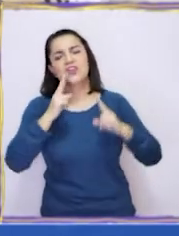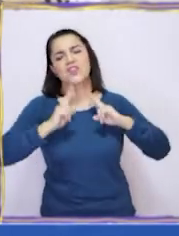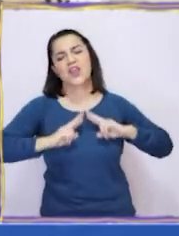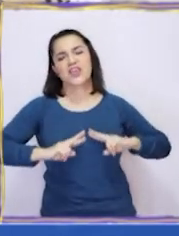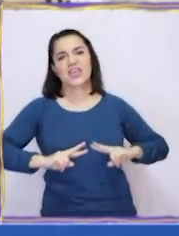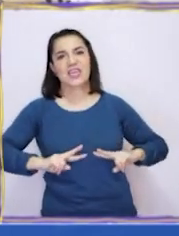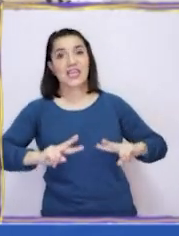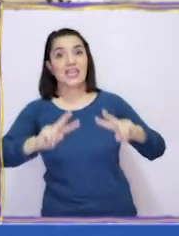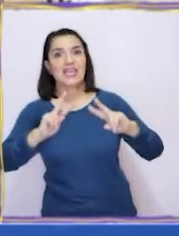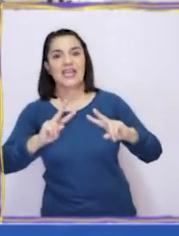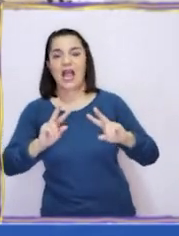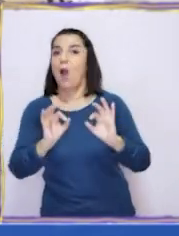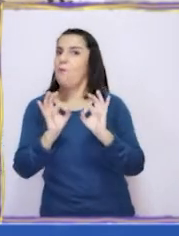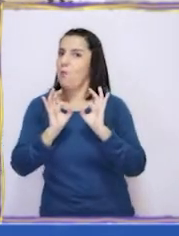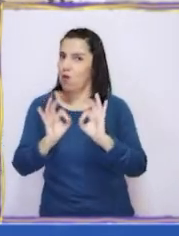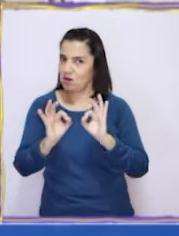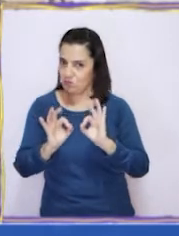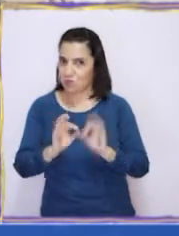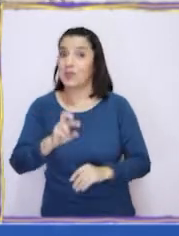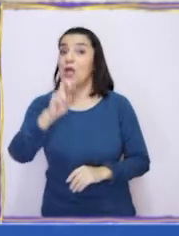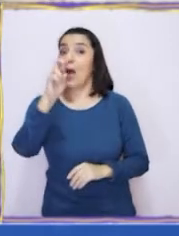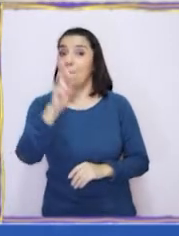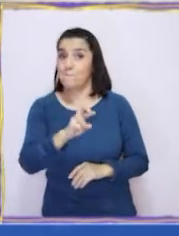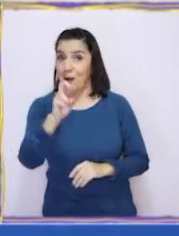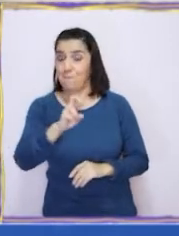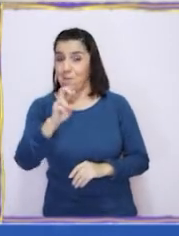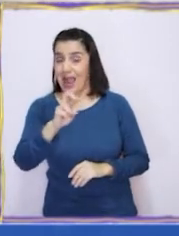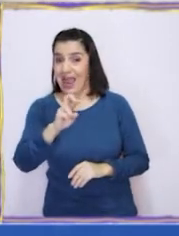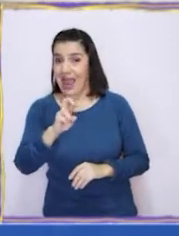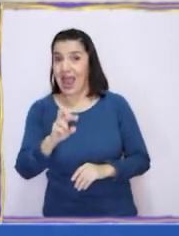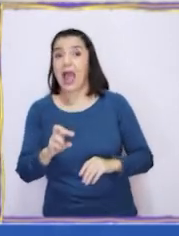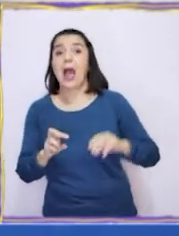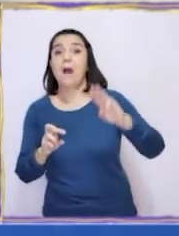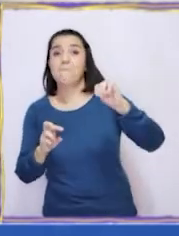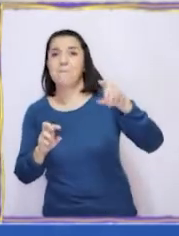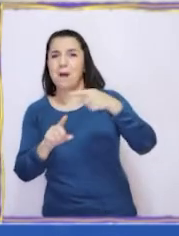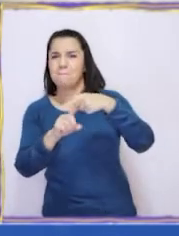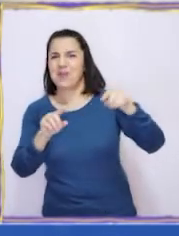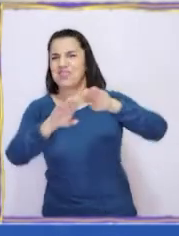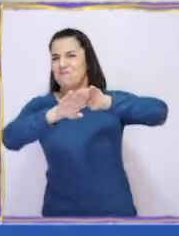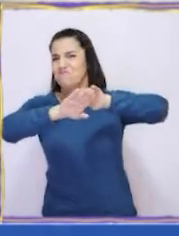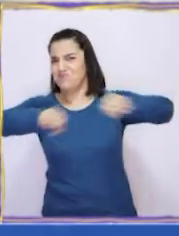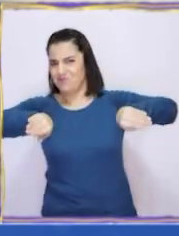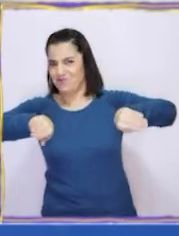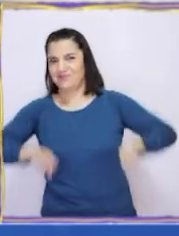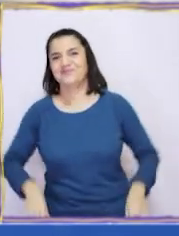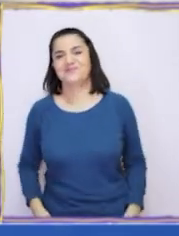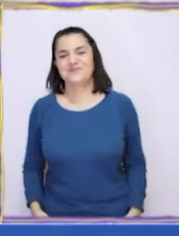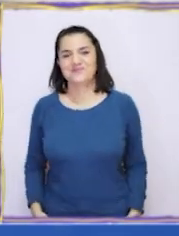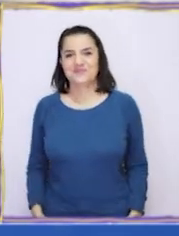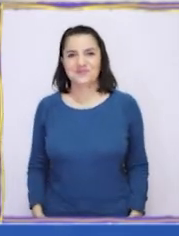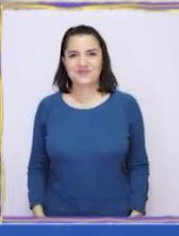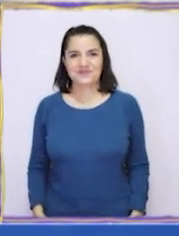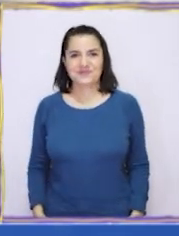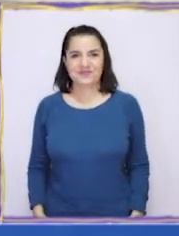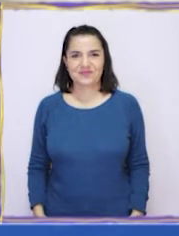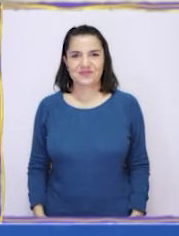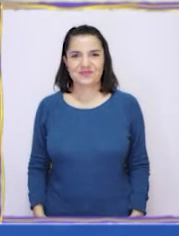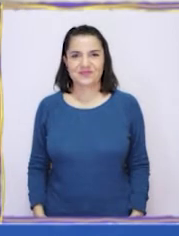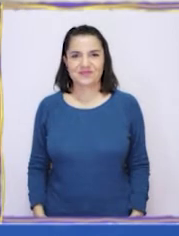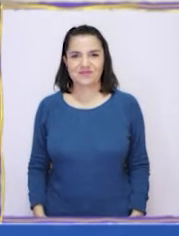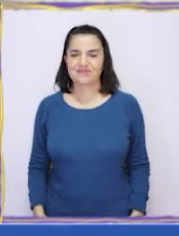vivir tranquilamente. Y, por supuesto, el papá se separó de la malvada madrastra.